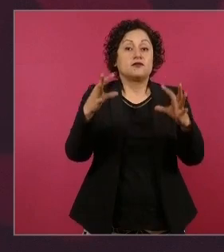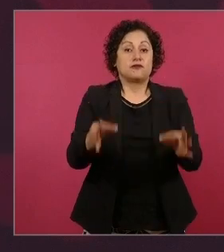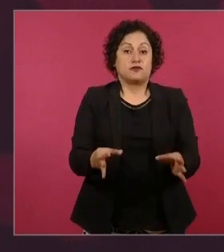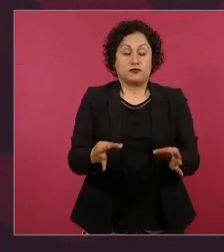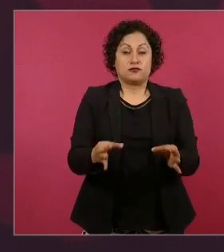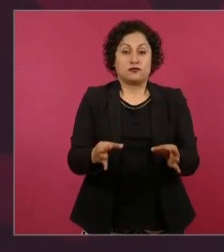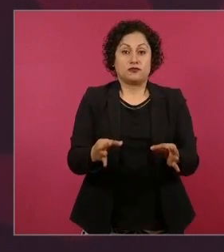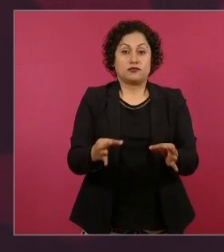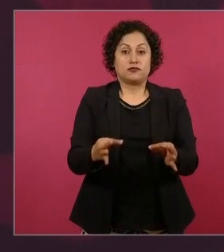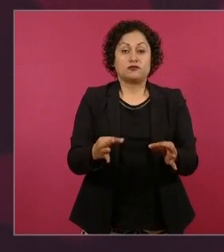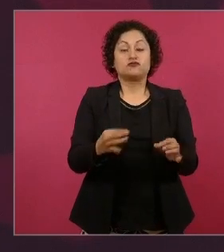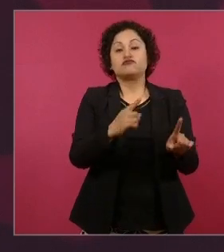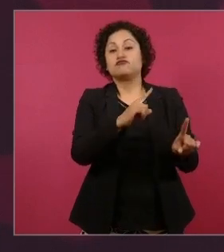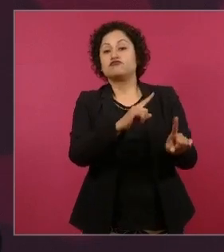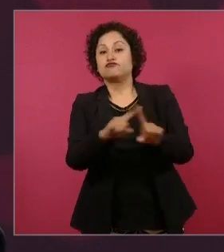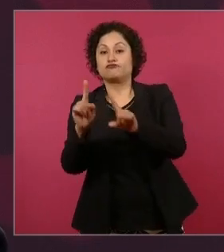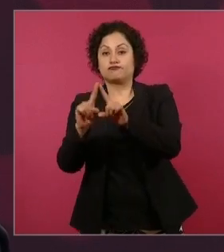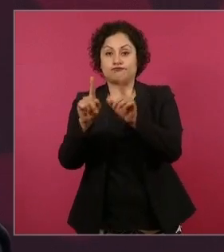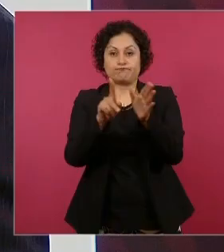los diarios Por Esto,